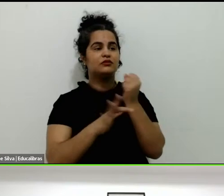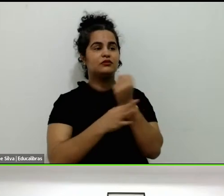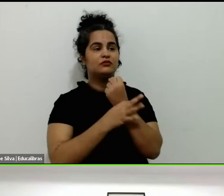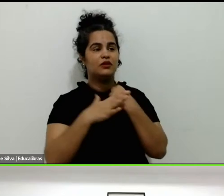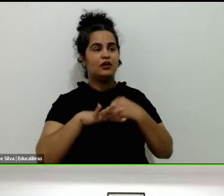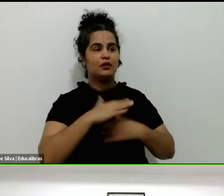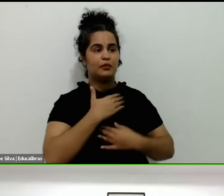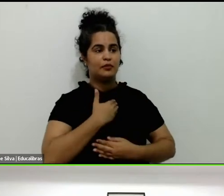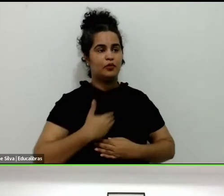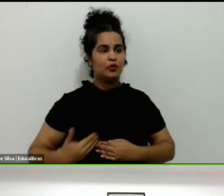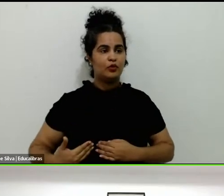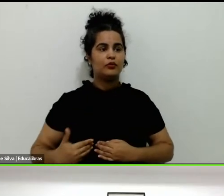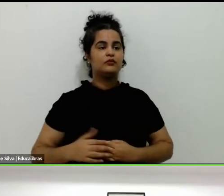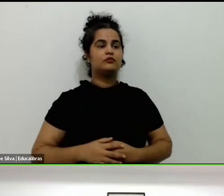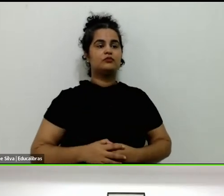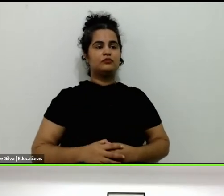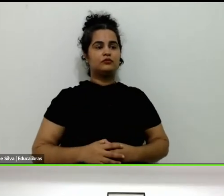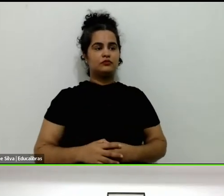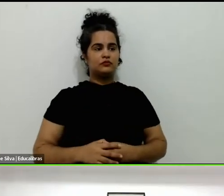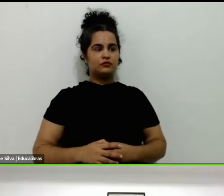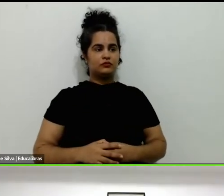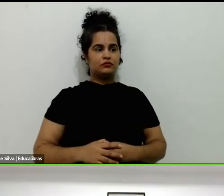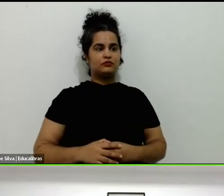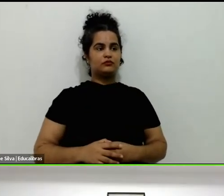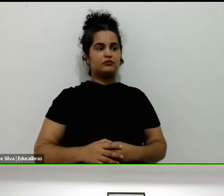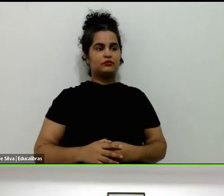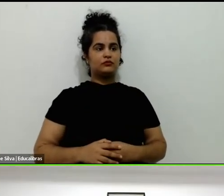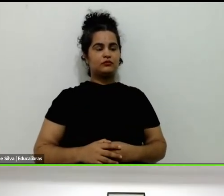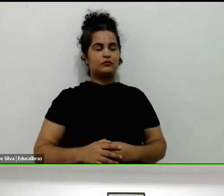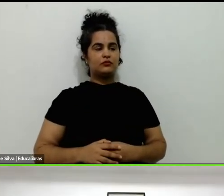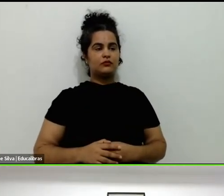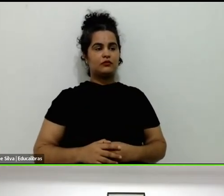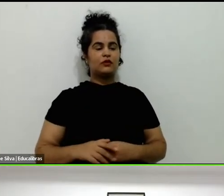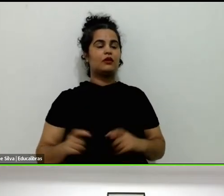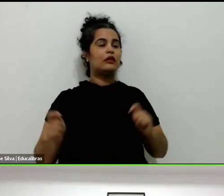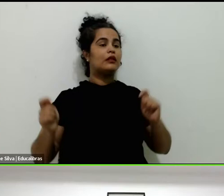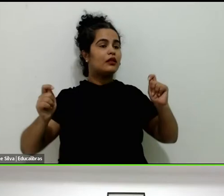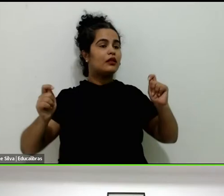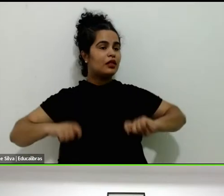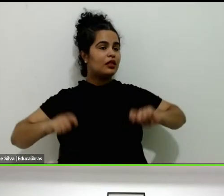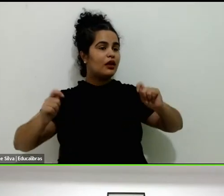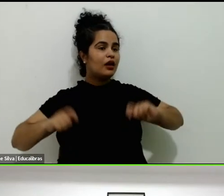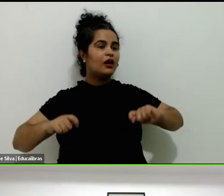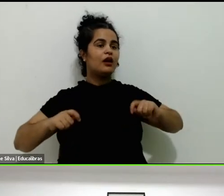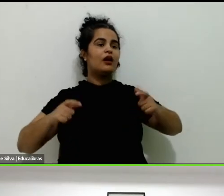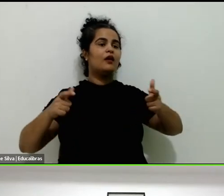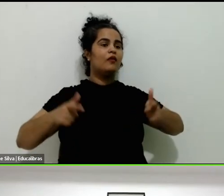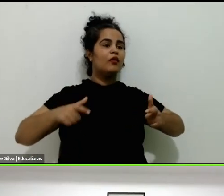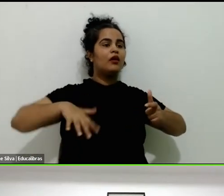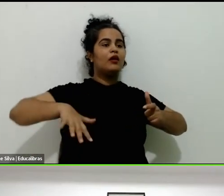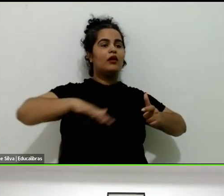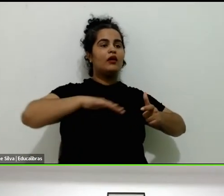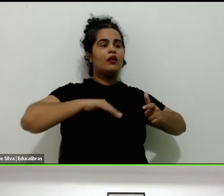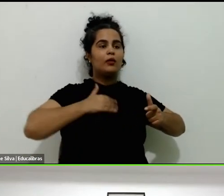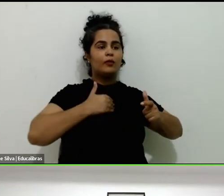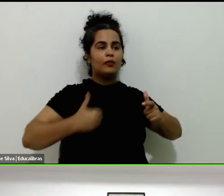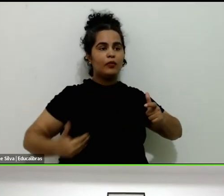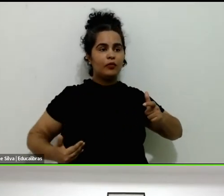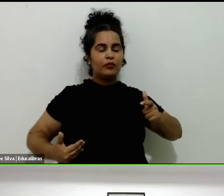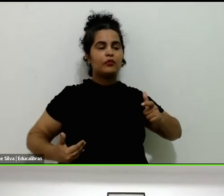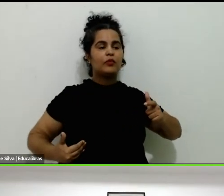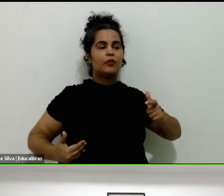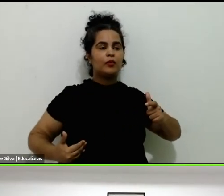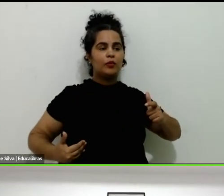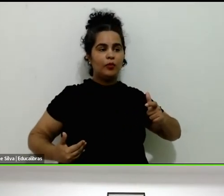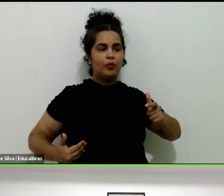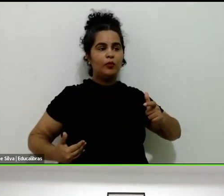posibilidades que tienen las personas en el espacio público para generar algún tipo de experiencias de opción.